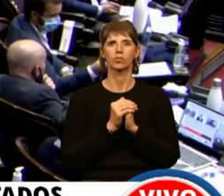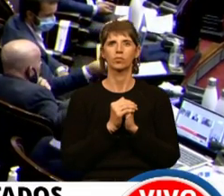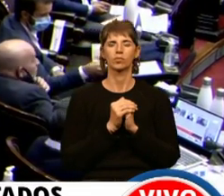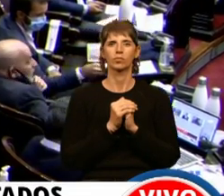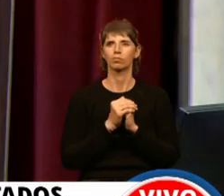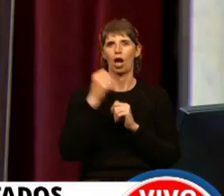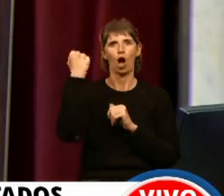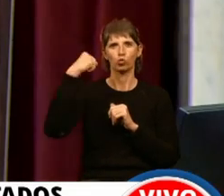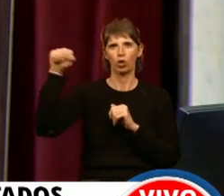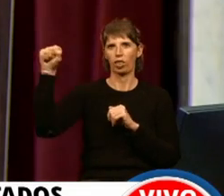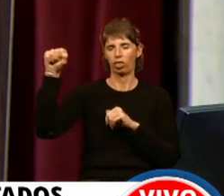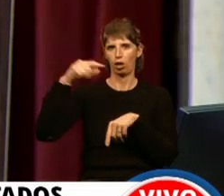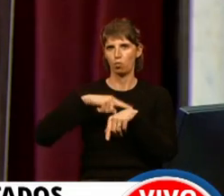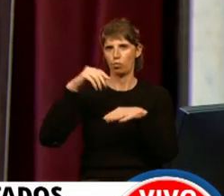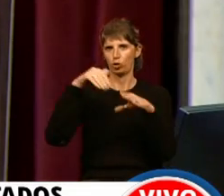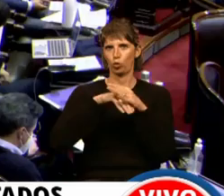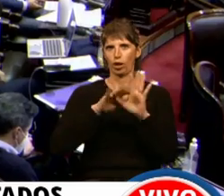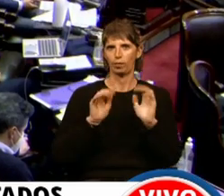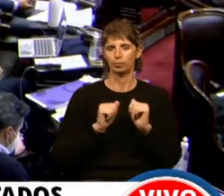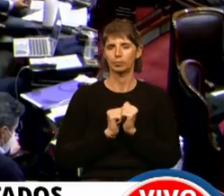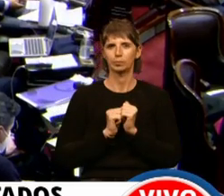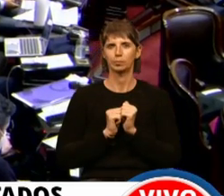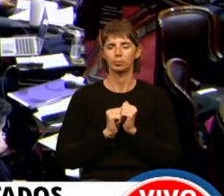ausente a la hora de votar